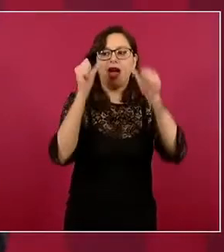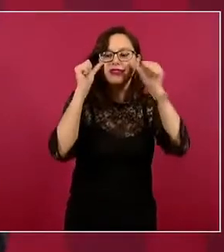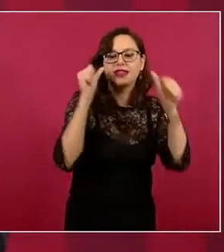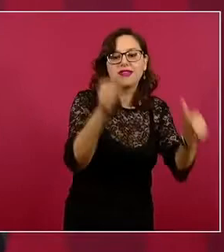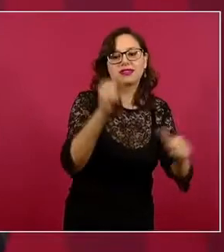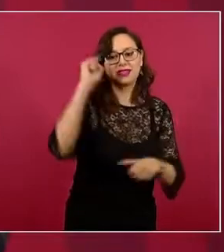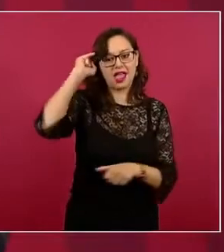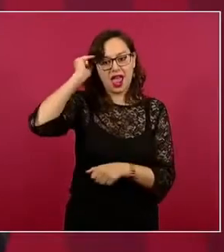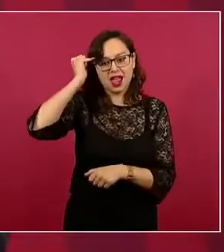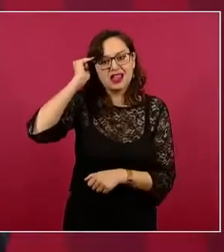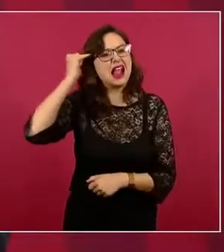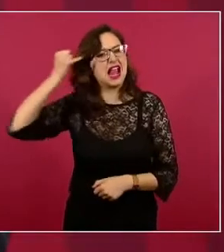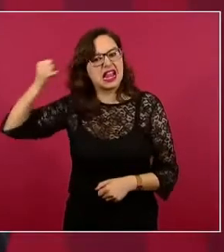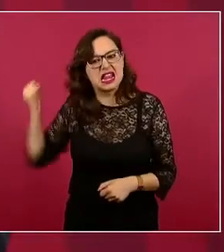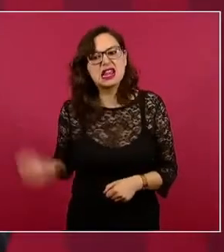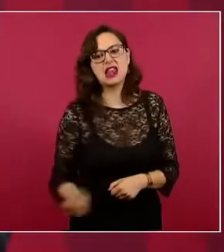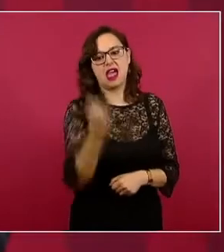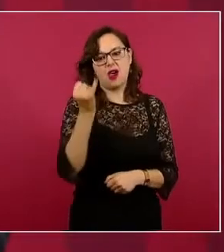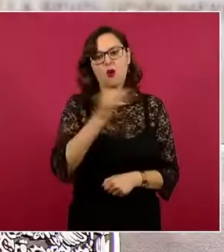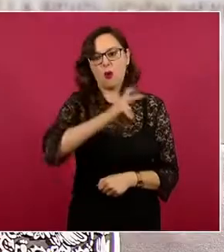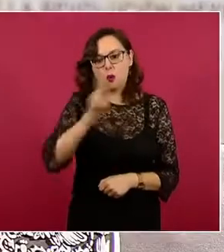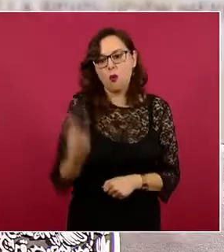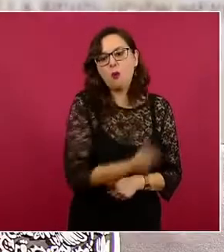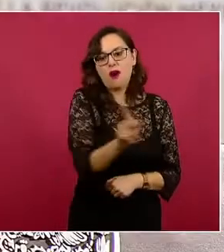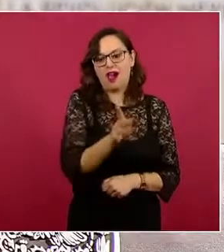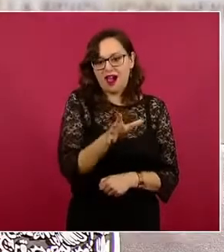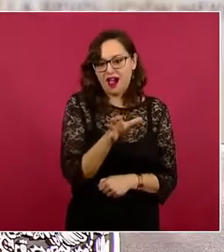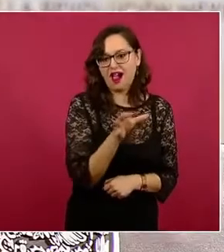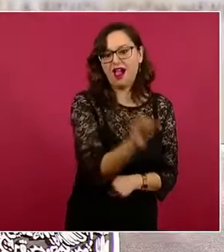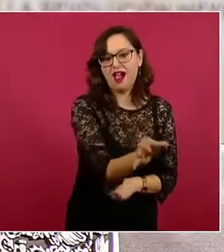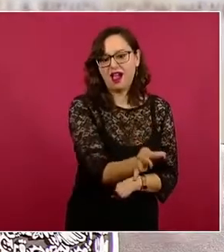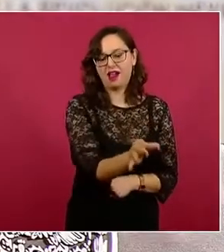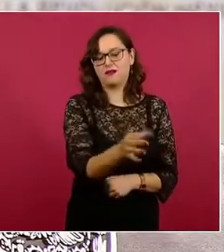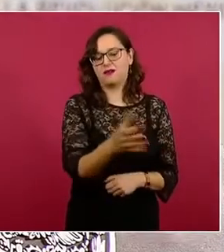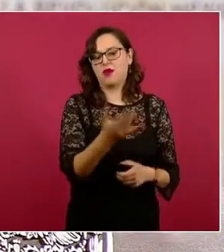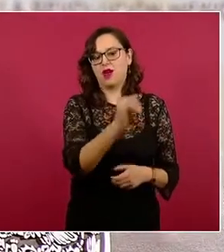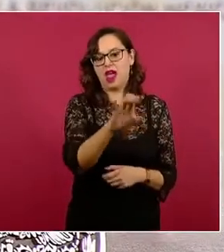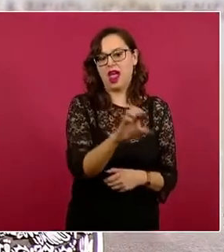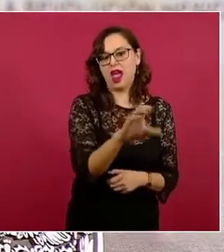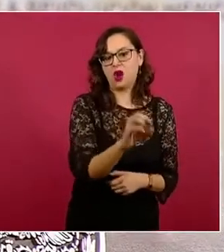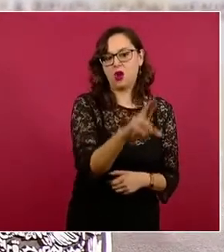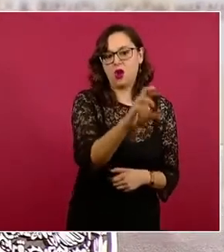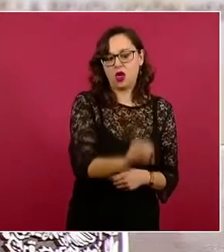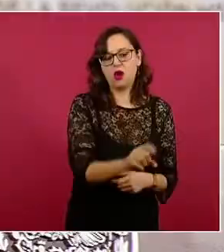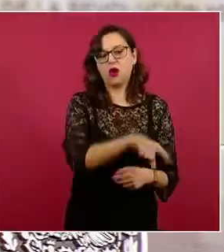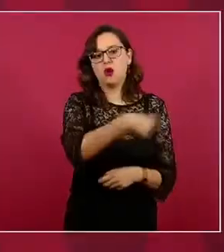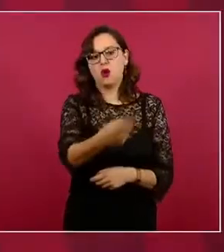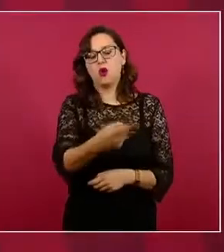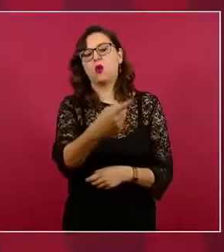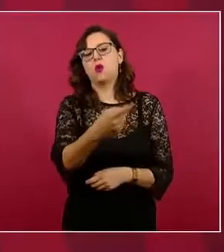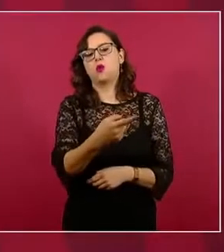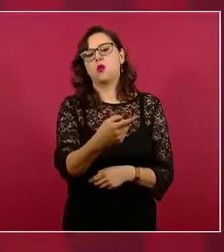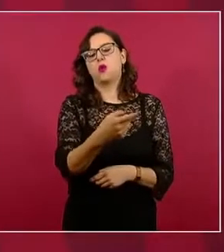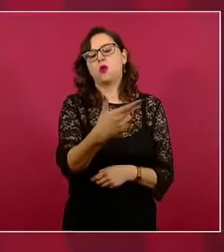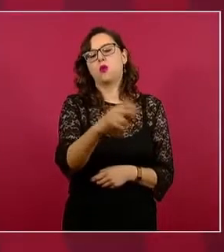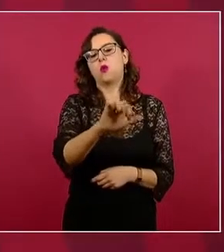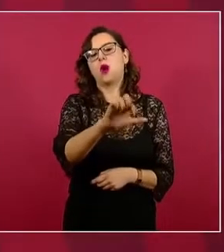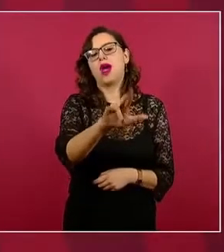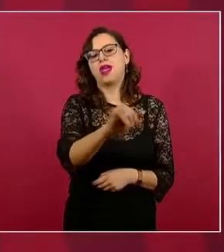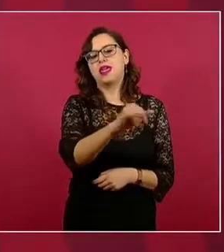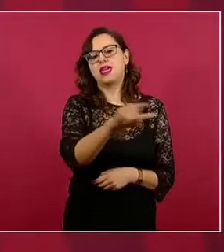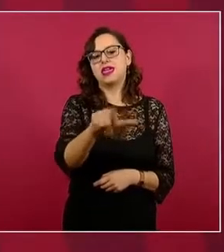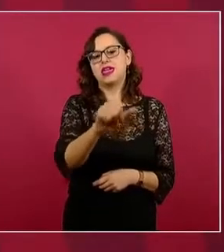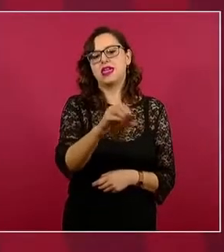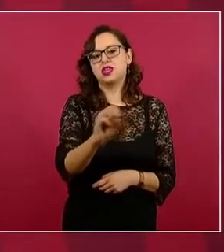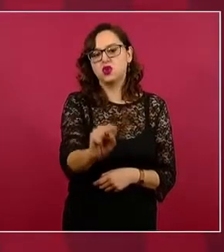a Yécora, ¿sí? Voy a ver a los guarijíos, ¿sí? Voy a ver